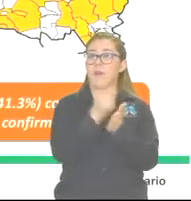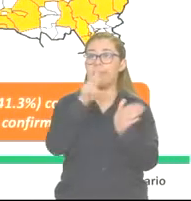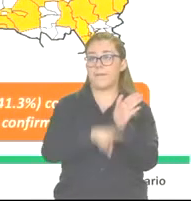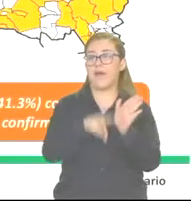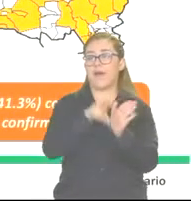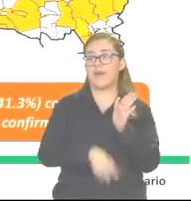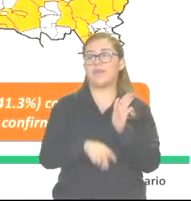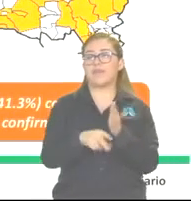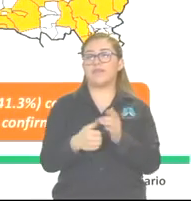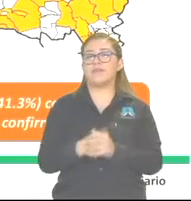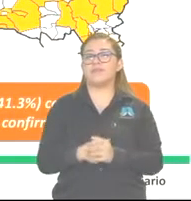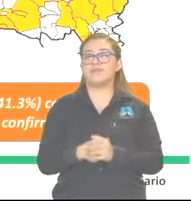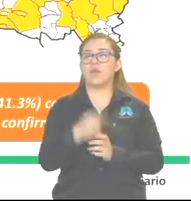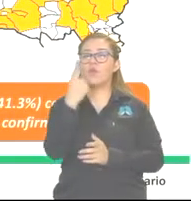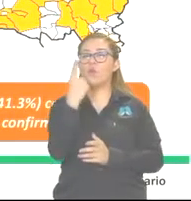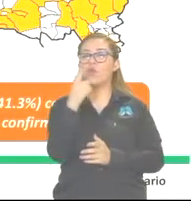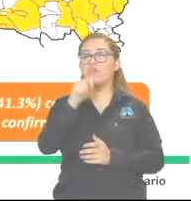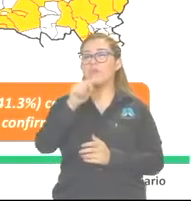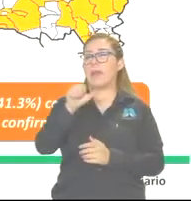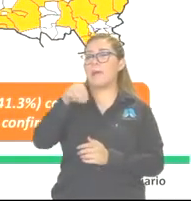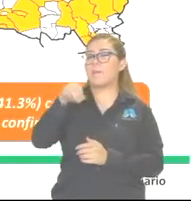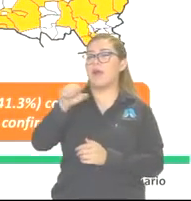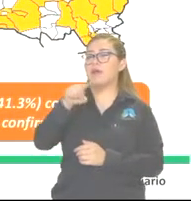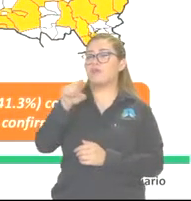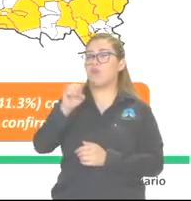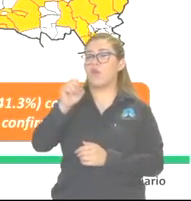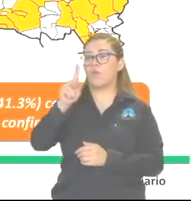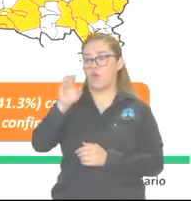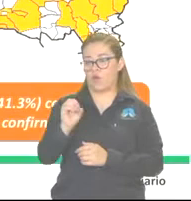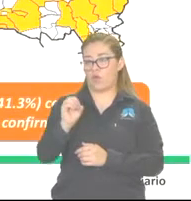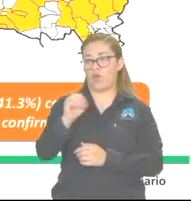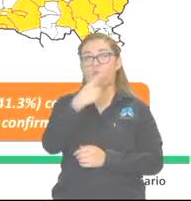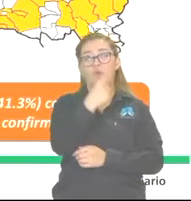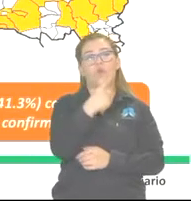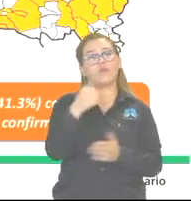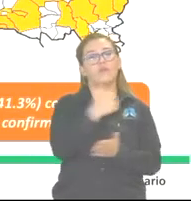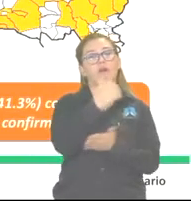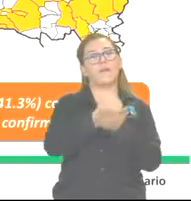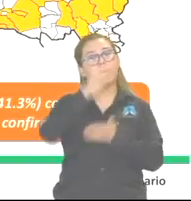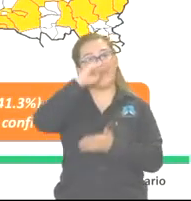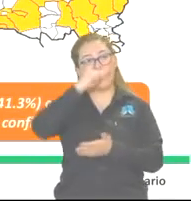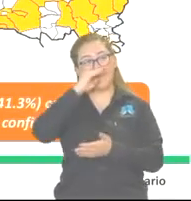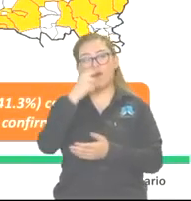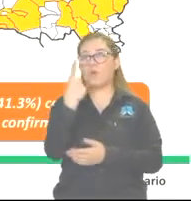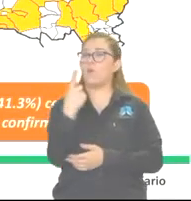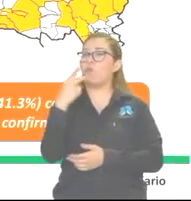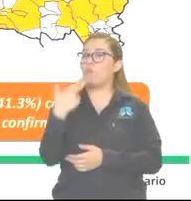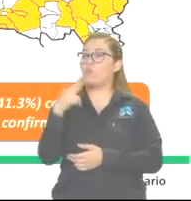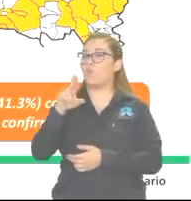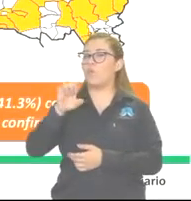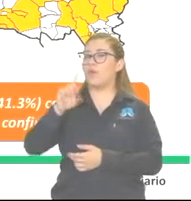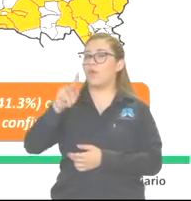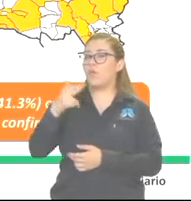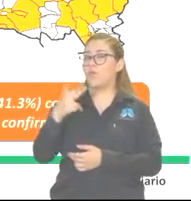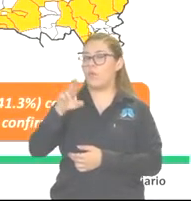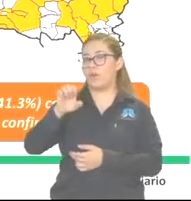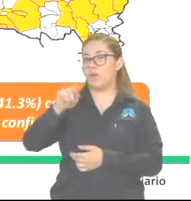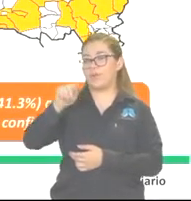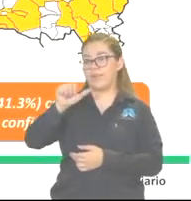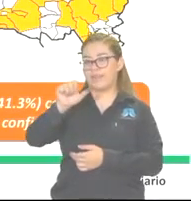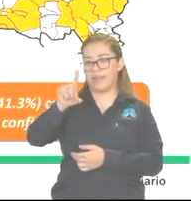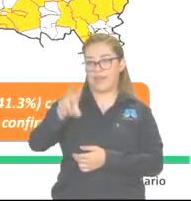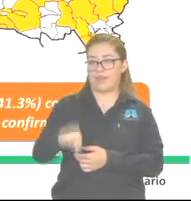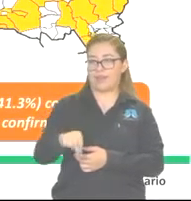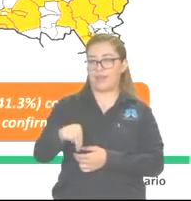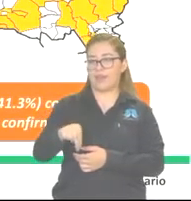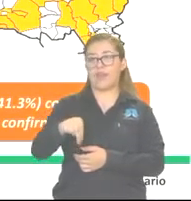Valles. Luego tenemos uno en Tamasopo, en Ciudad del Maíz, uno en Tamuín, uno en Huehuetlán, y con esto suman los